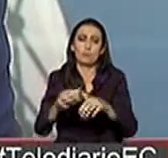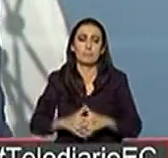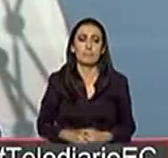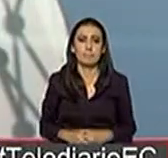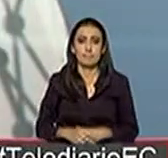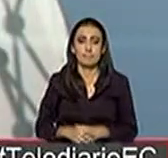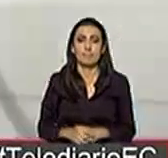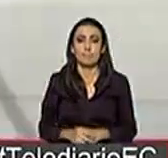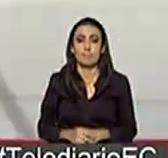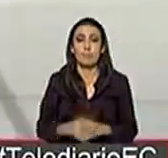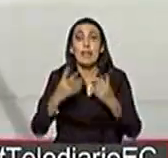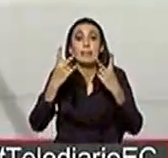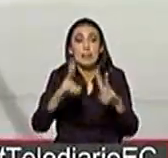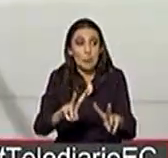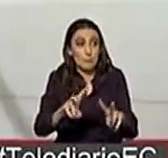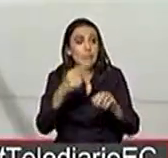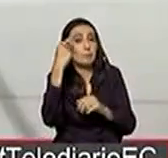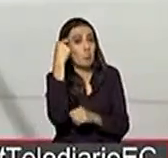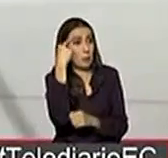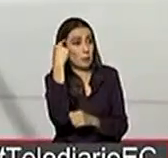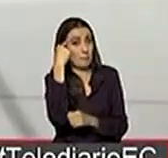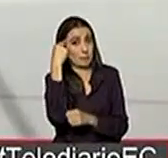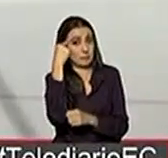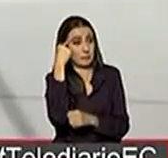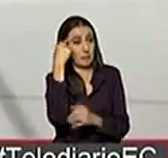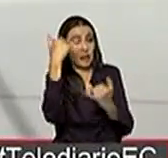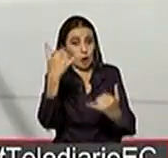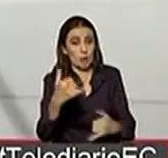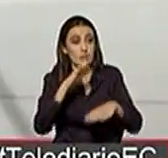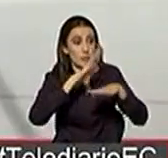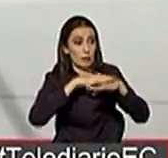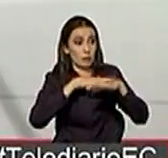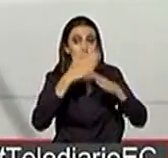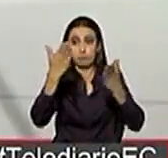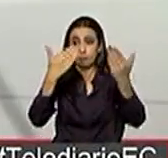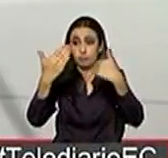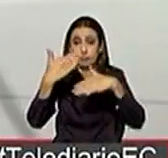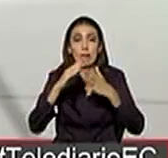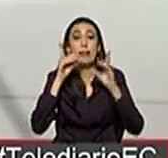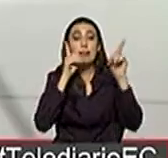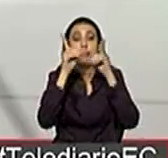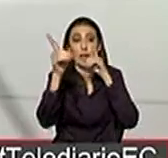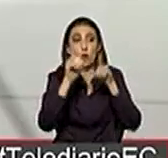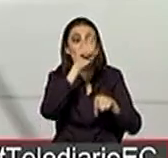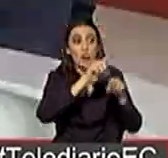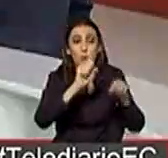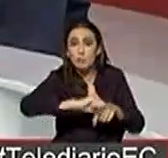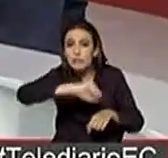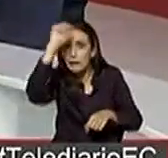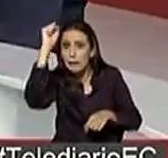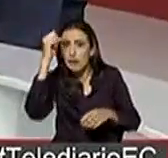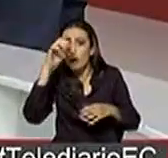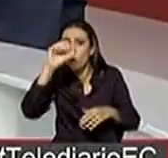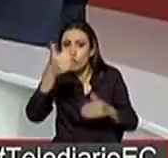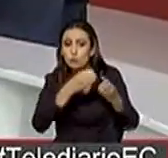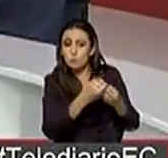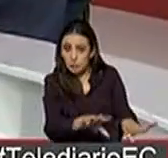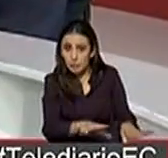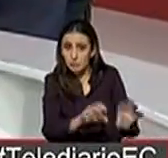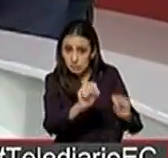se puede pensar que dentro de este diálogo que ha convocado el gobierno nacional se han presentado ganadores y perdedores